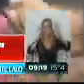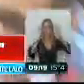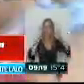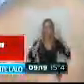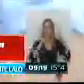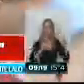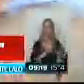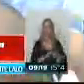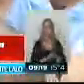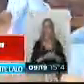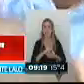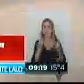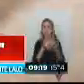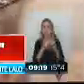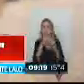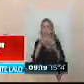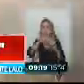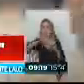perdiste, Antonio. Sí, imagino, sí.